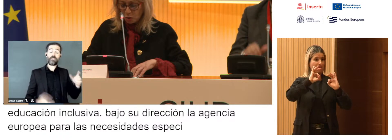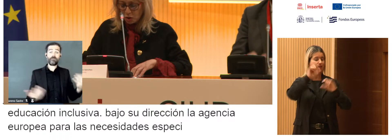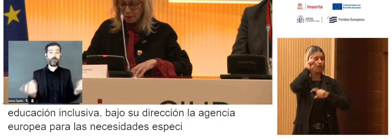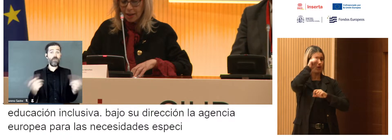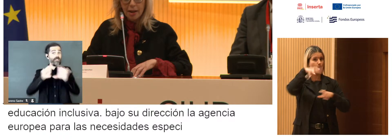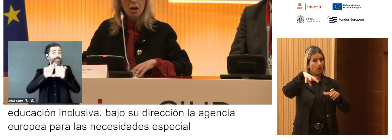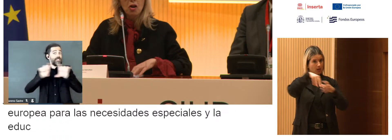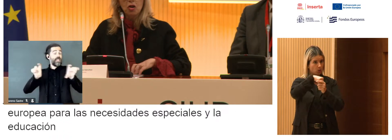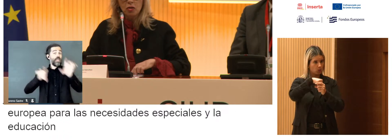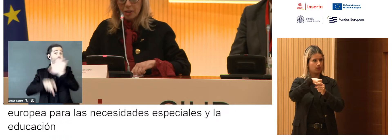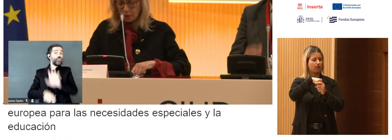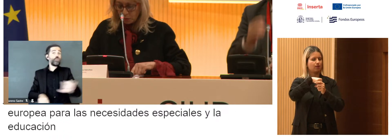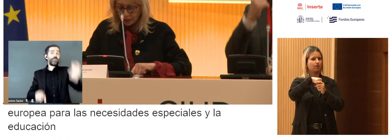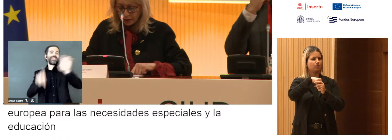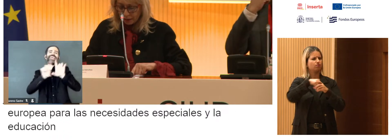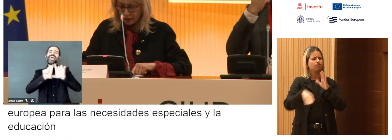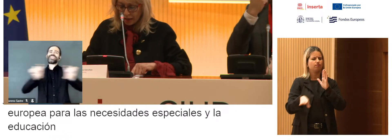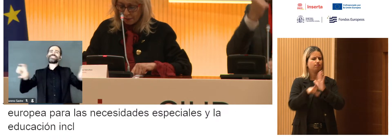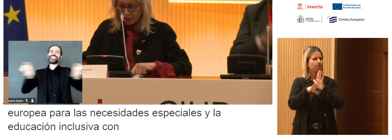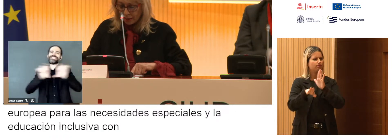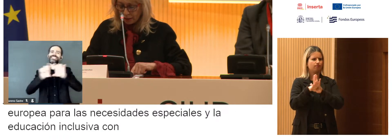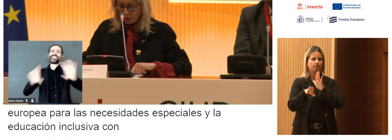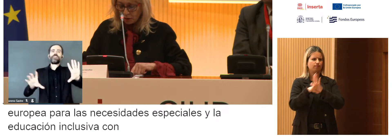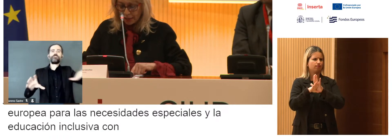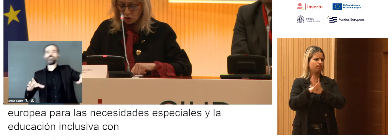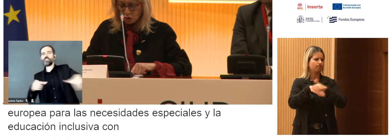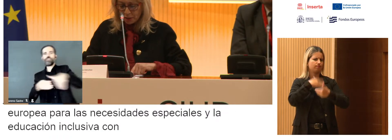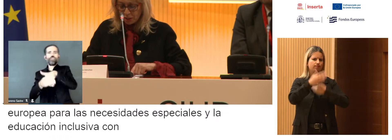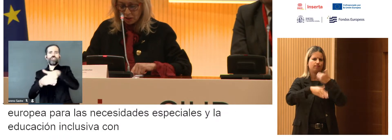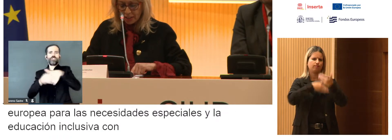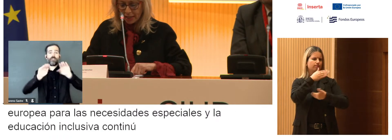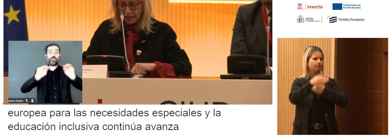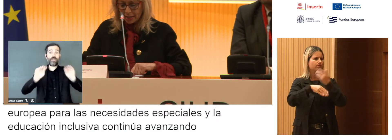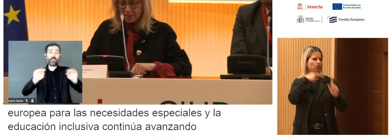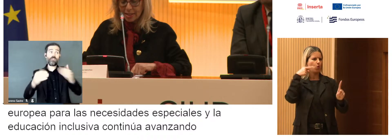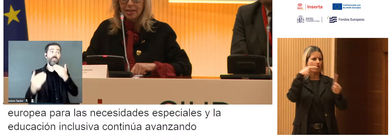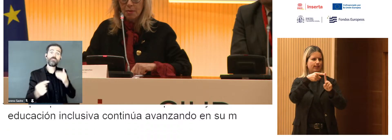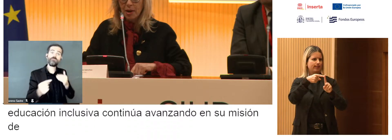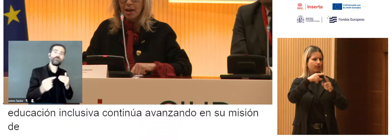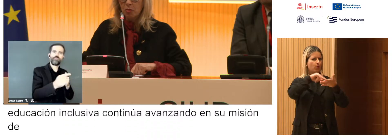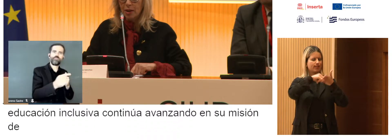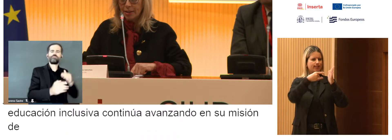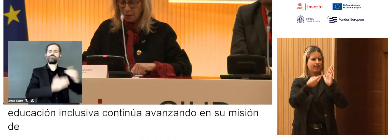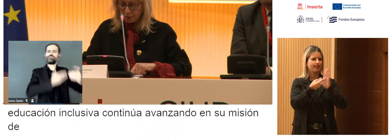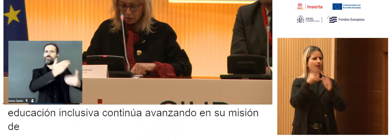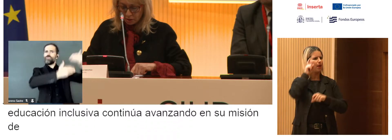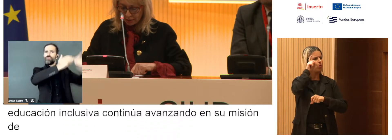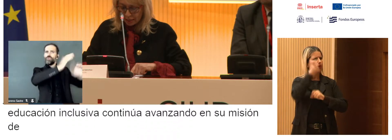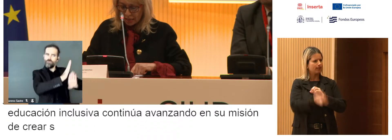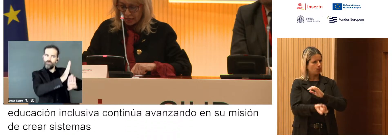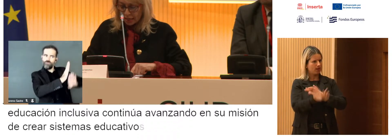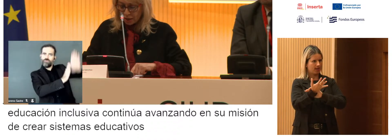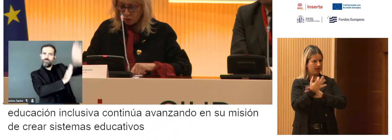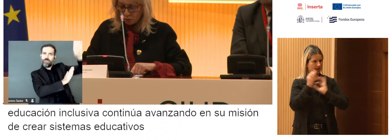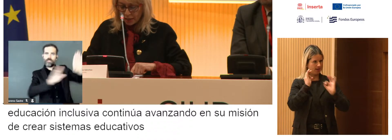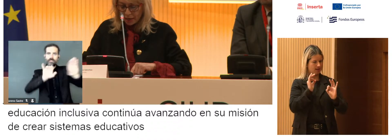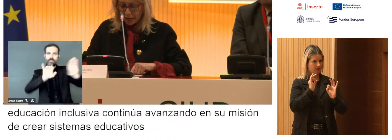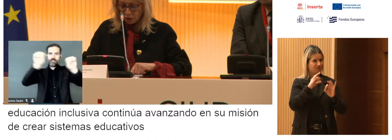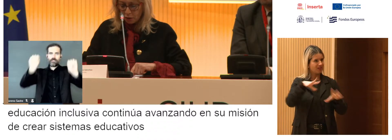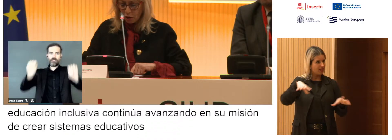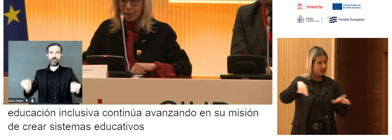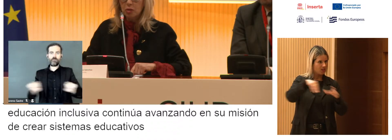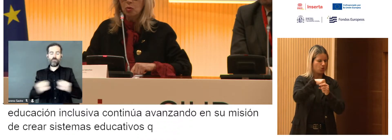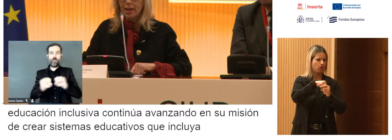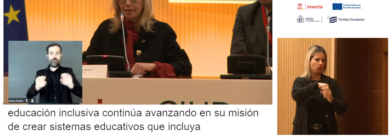Educación Inclusiva continúa avanzando en su misión de crear sistemas educativos que incluyan